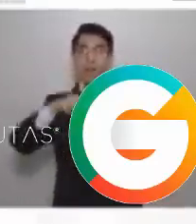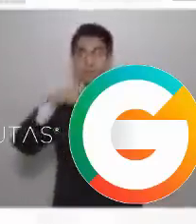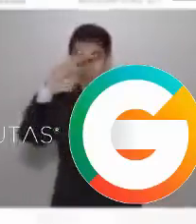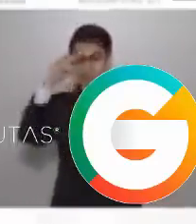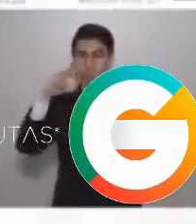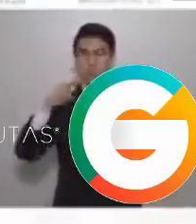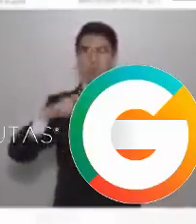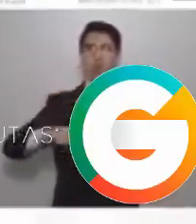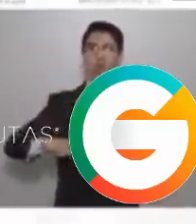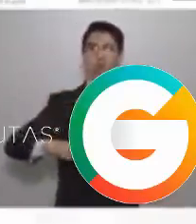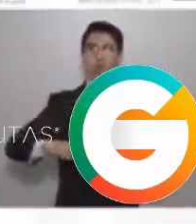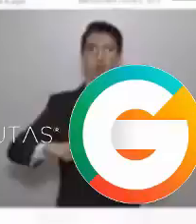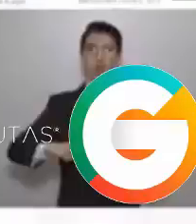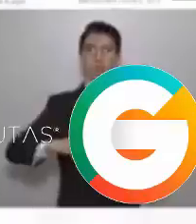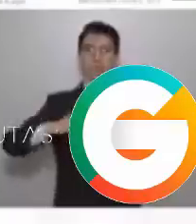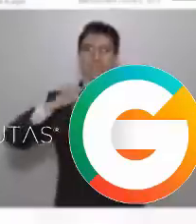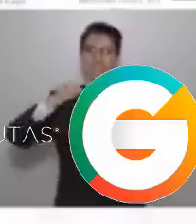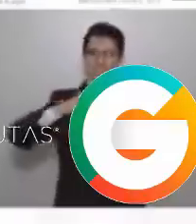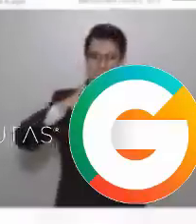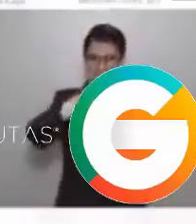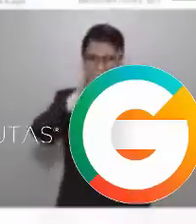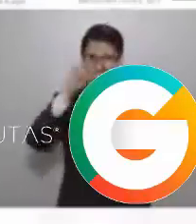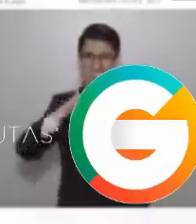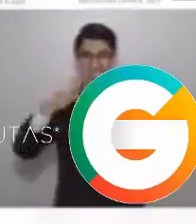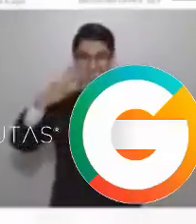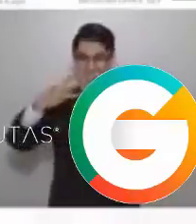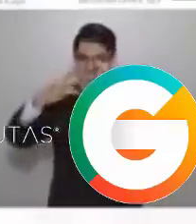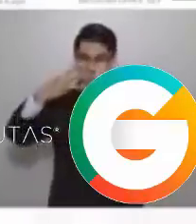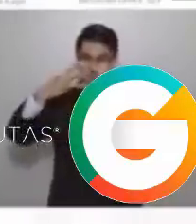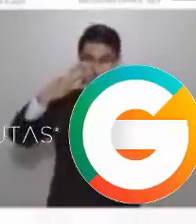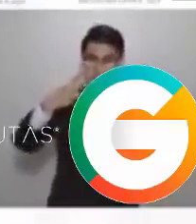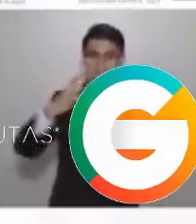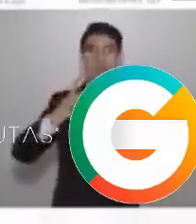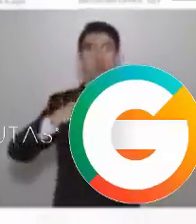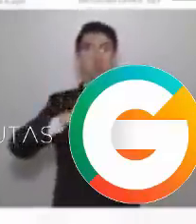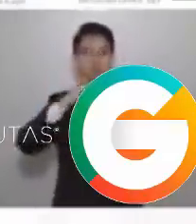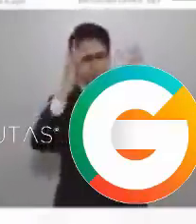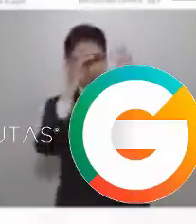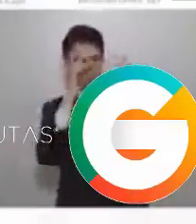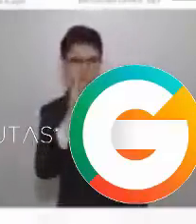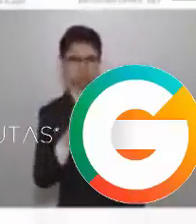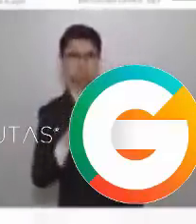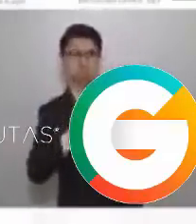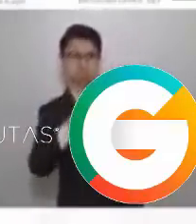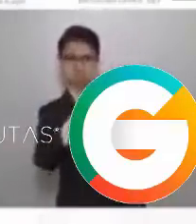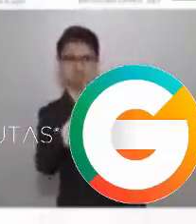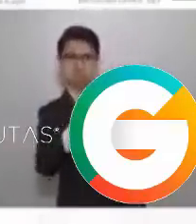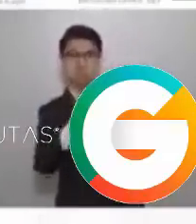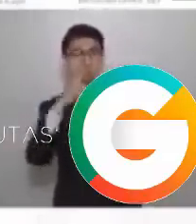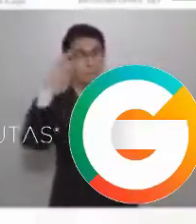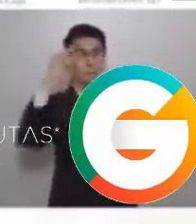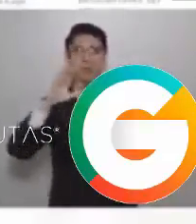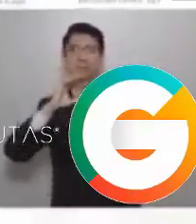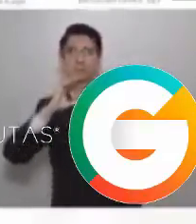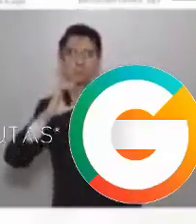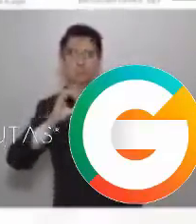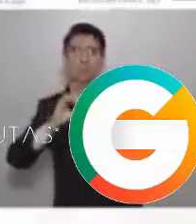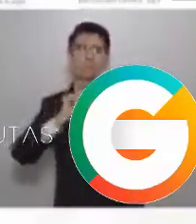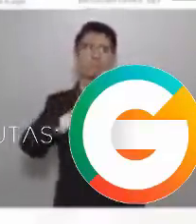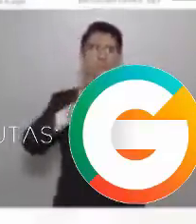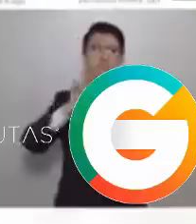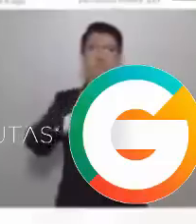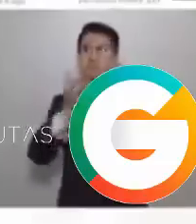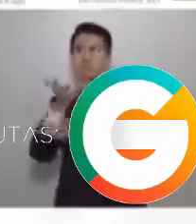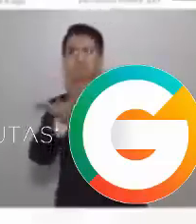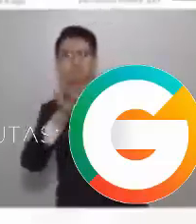la confianza que hemos logrado fortalecer recientemente en nuestras visitas con los fiscales de distrito